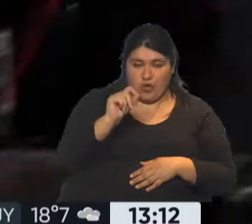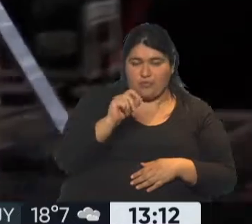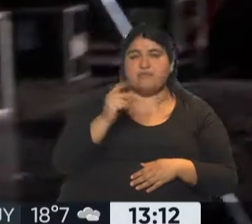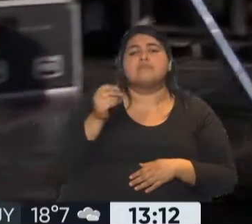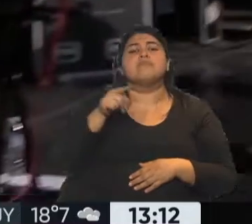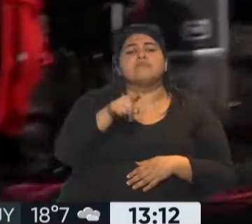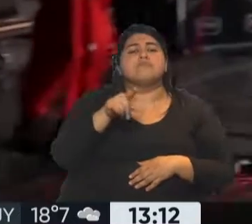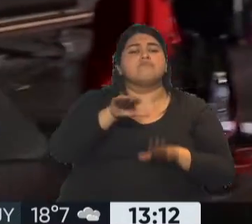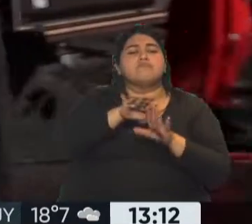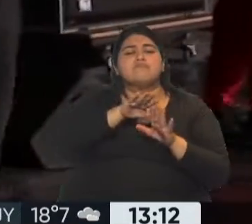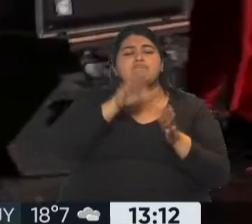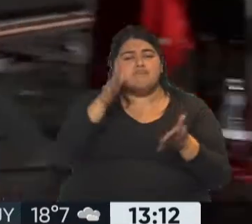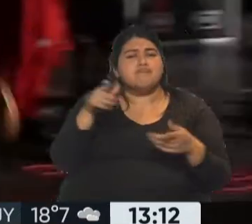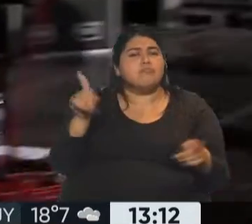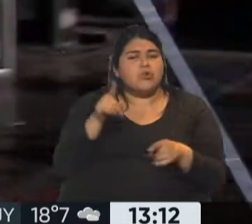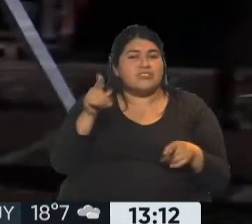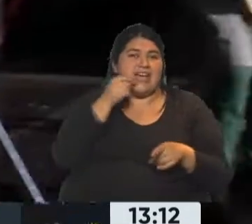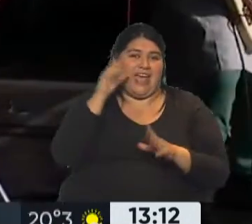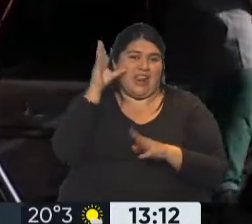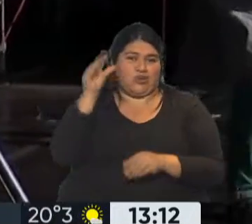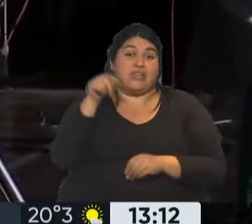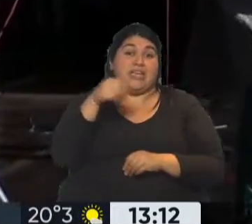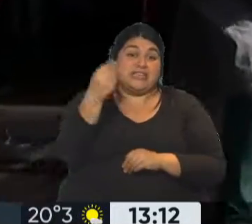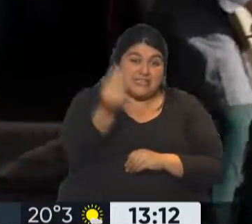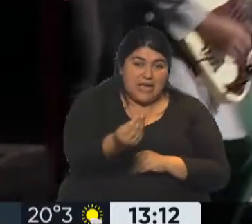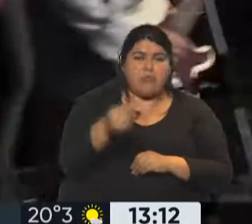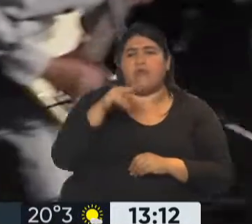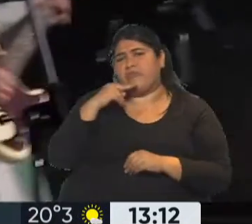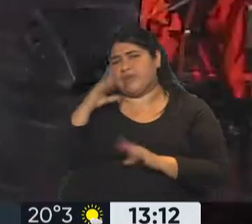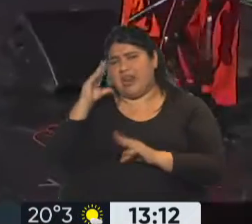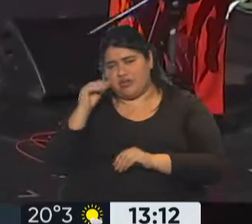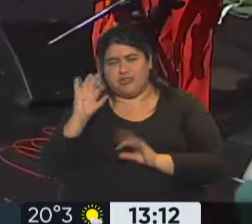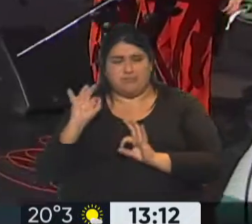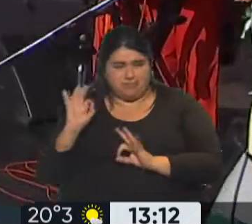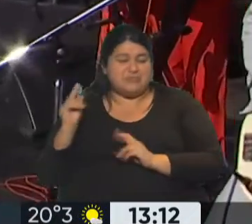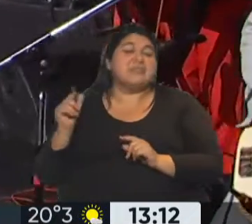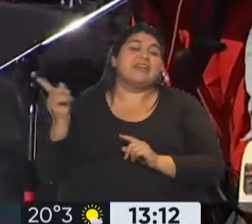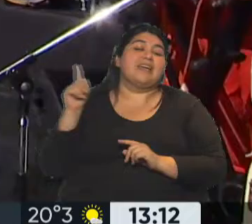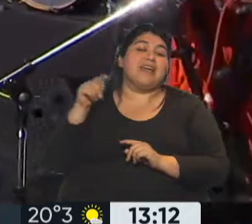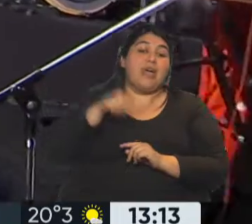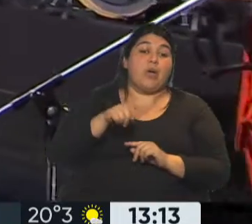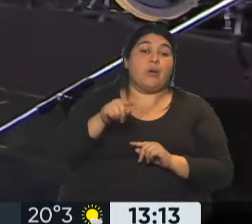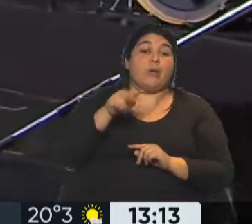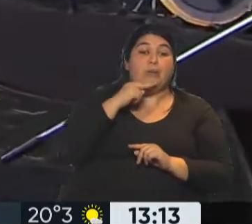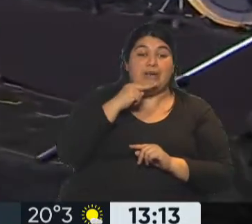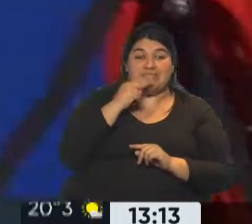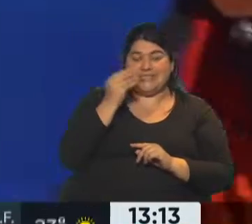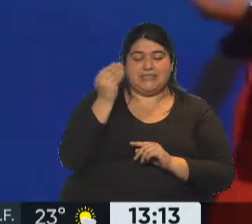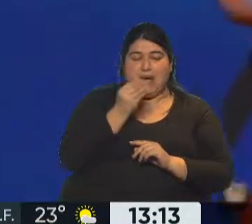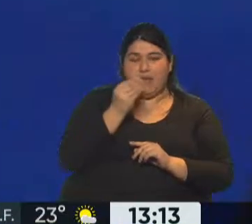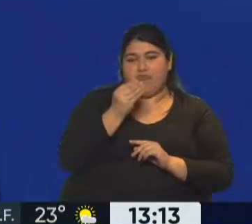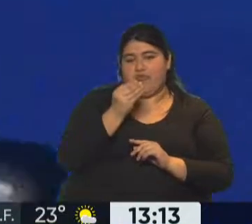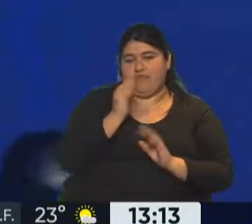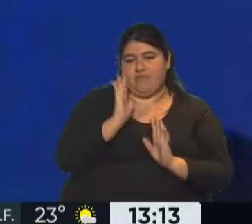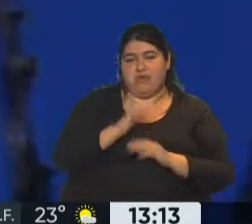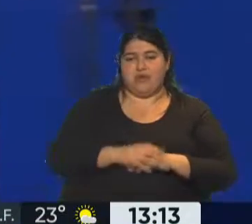La Tangente, porque cuando termina el día y comienza el sábado, o sea, viernes medianoche, en La Tangente se presentan los Viva Elástico